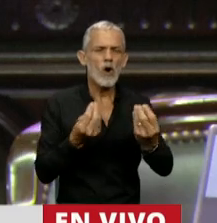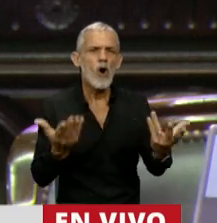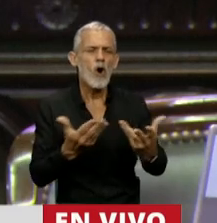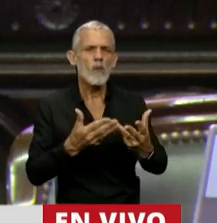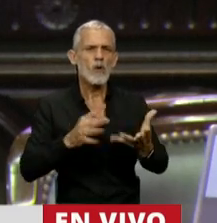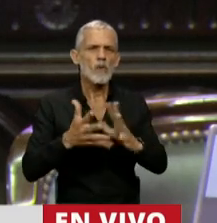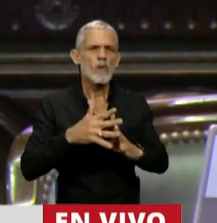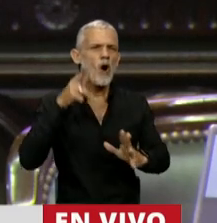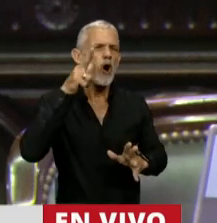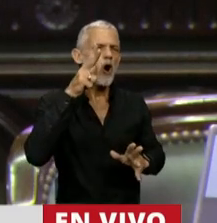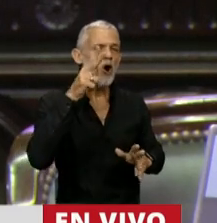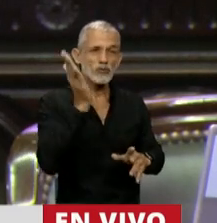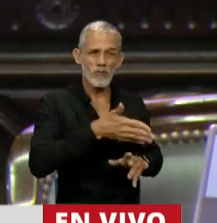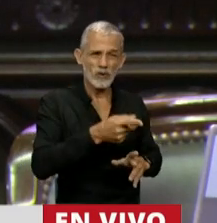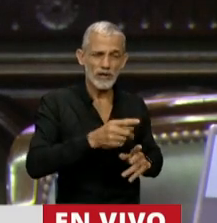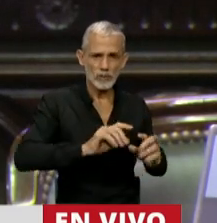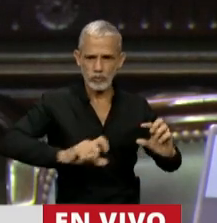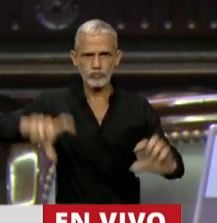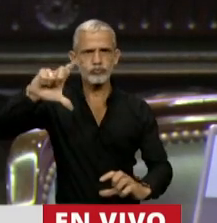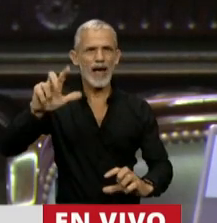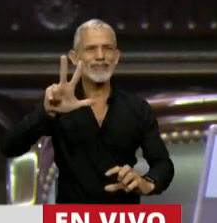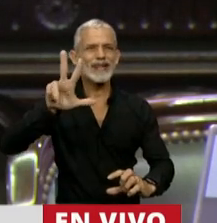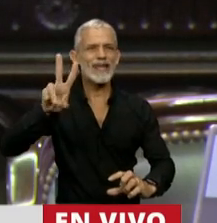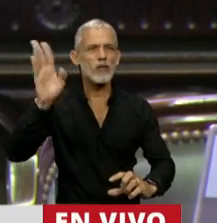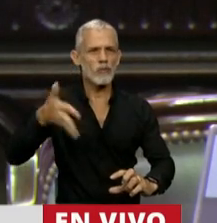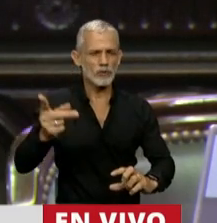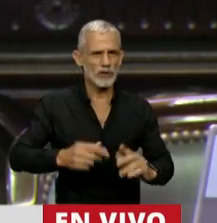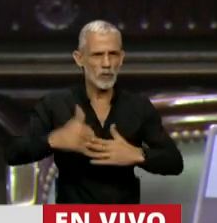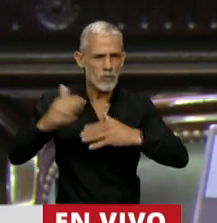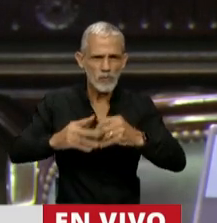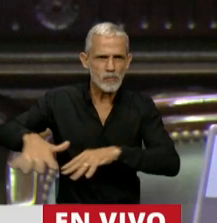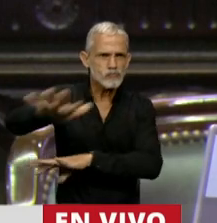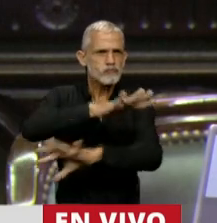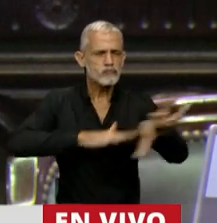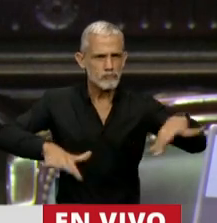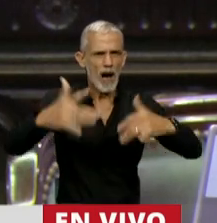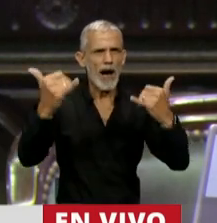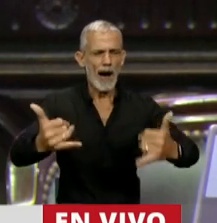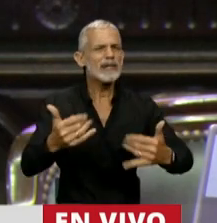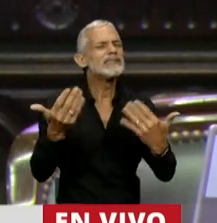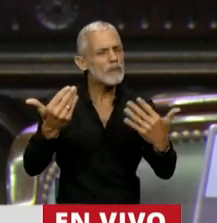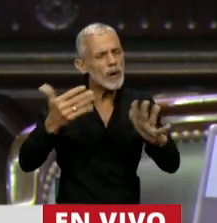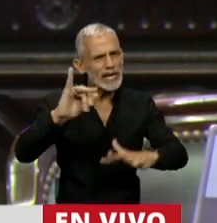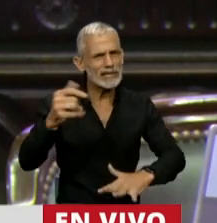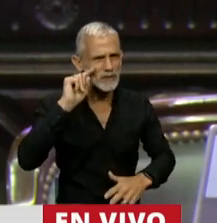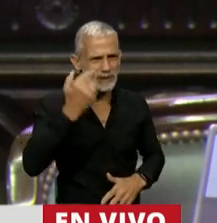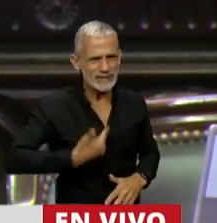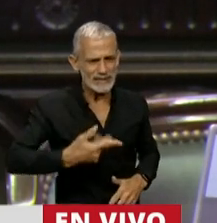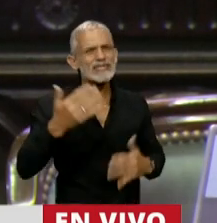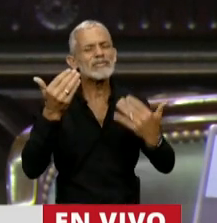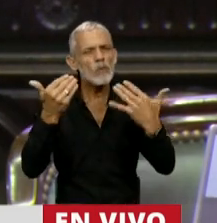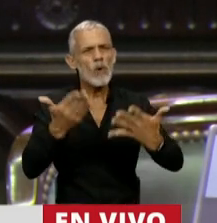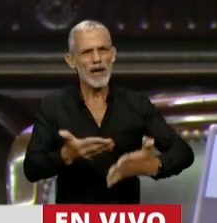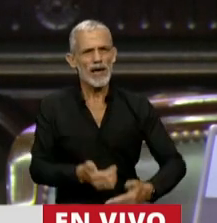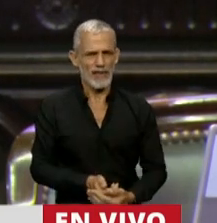se ha pasado del 8 al 38% los recursos de la infraestructura. Se puede, presidente, se puede